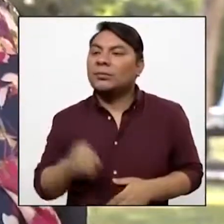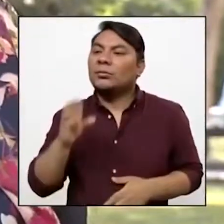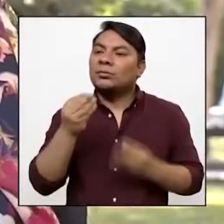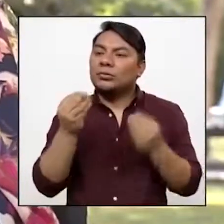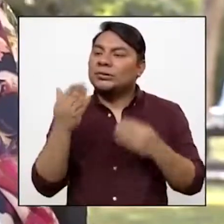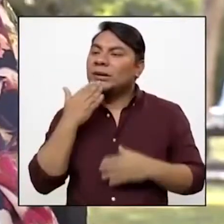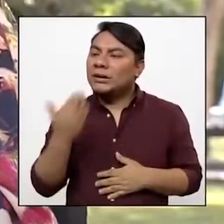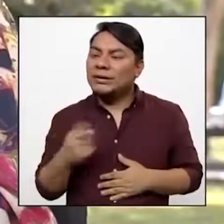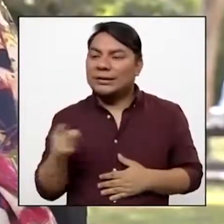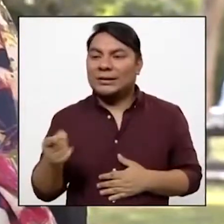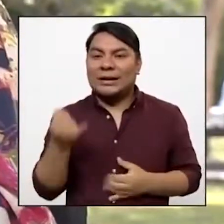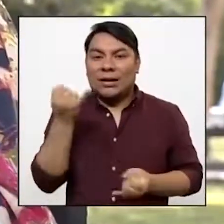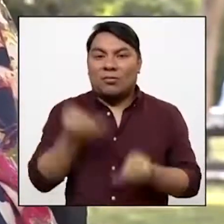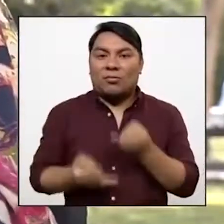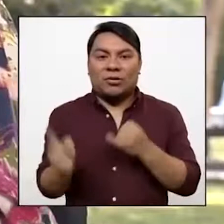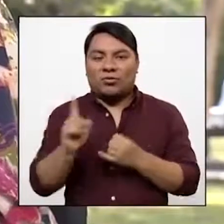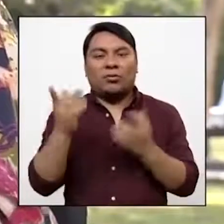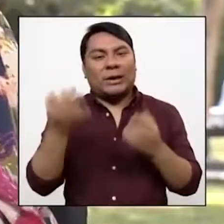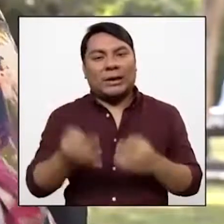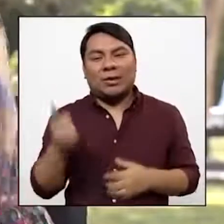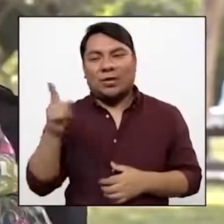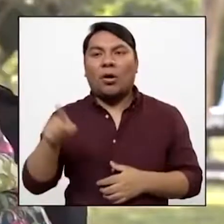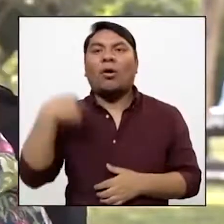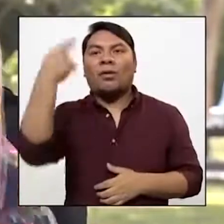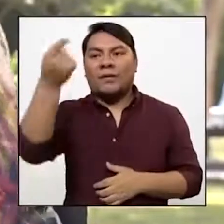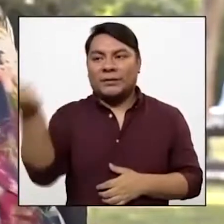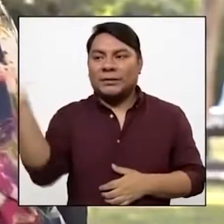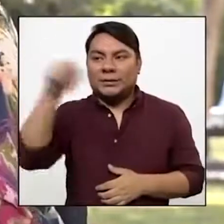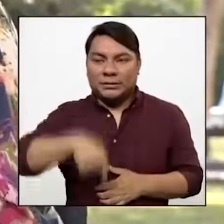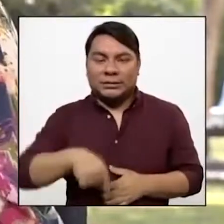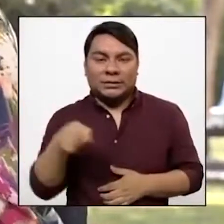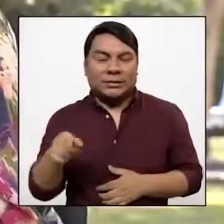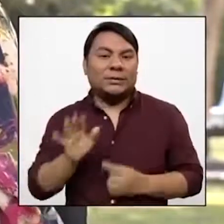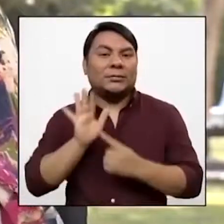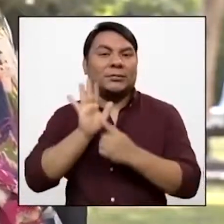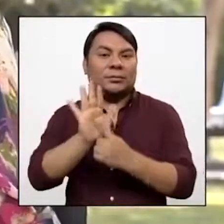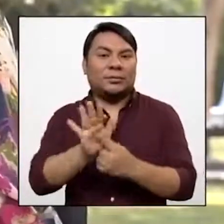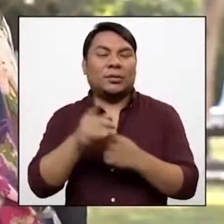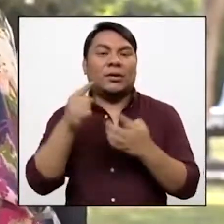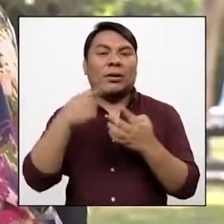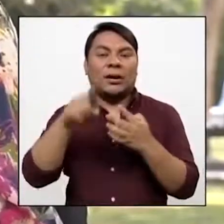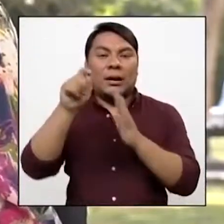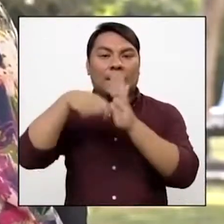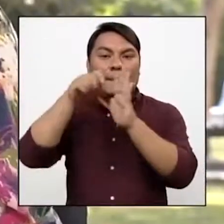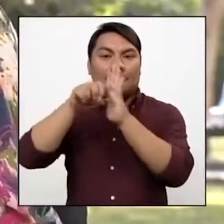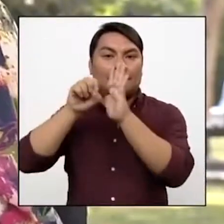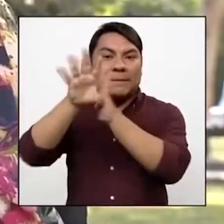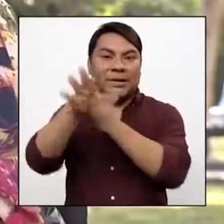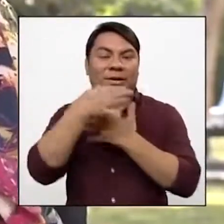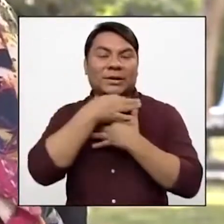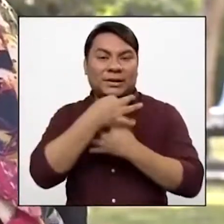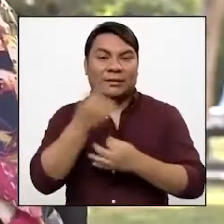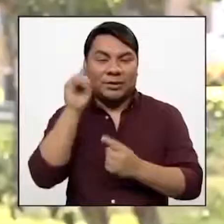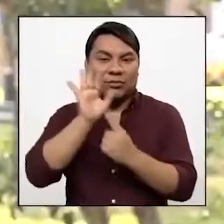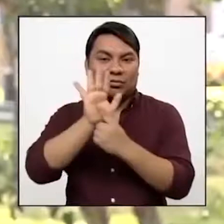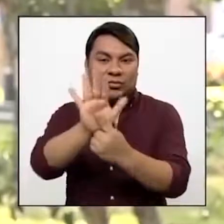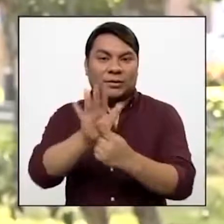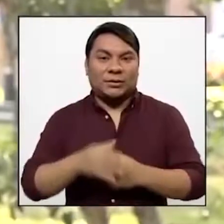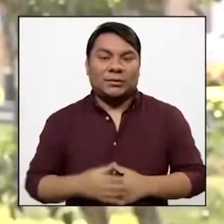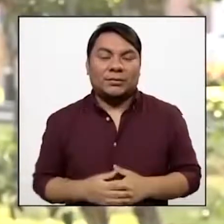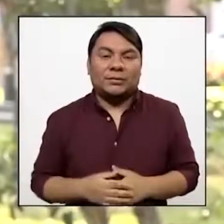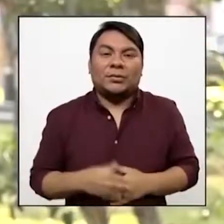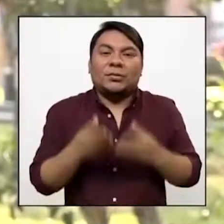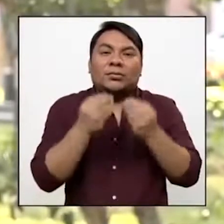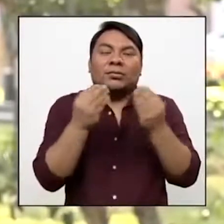espero que no sea la última oportunidad que esté aquí en el programa y nos va a presentar, me dice, algunos videitos interesantes para mostrarlos. Así